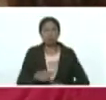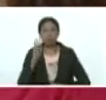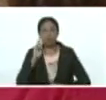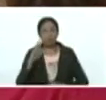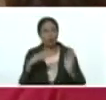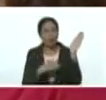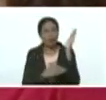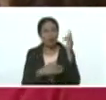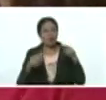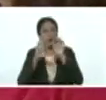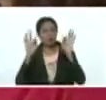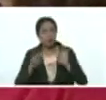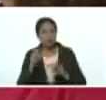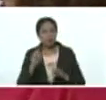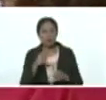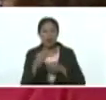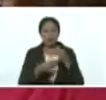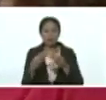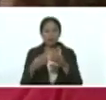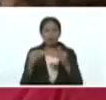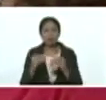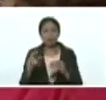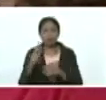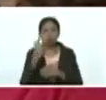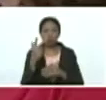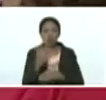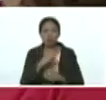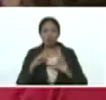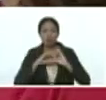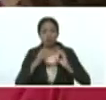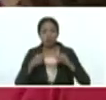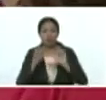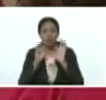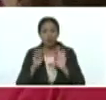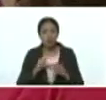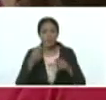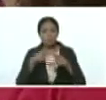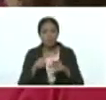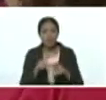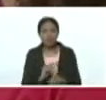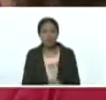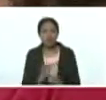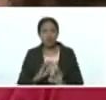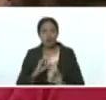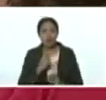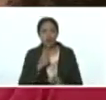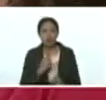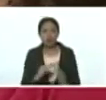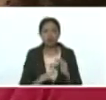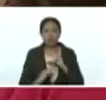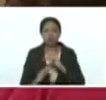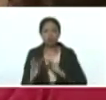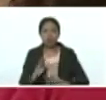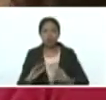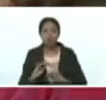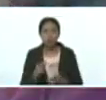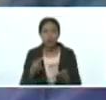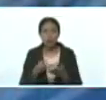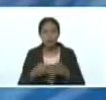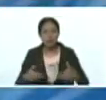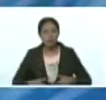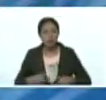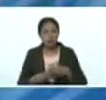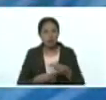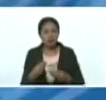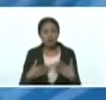Lara. Haciendo de tripas corazón. Pero nadie nos va a detener en el empeño de tener